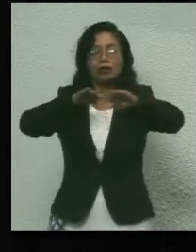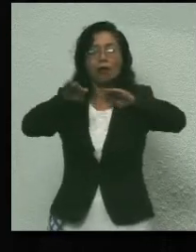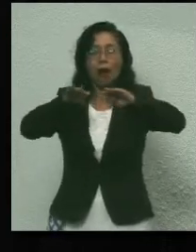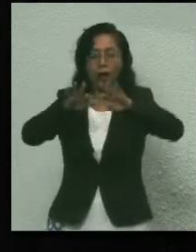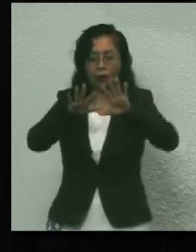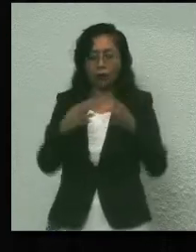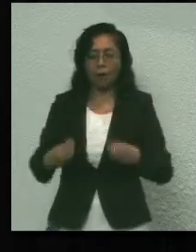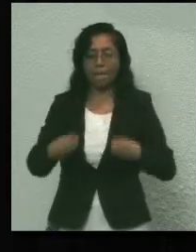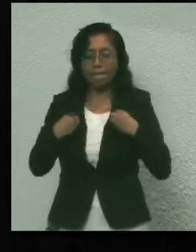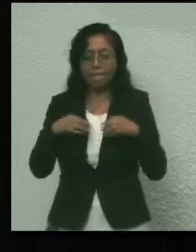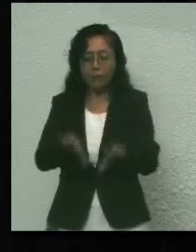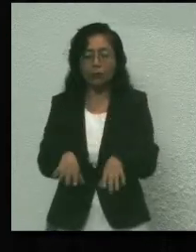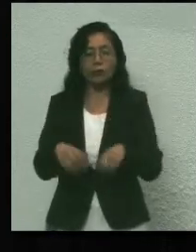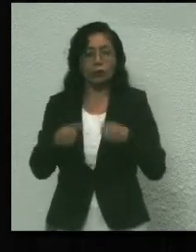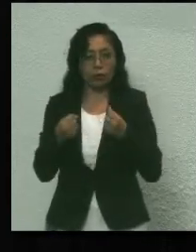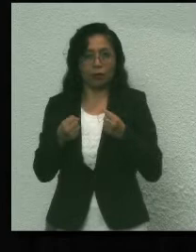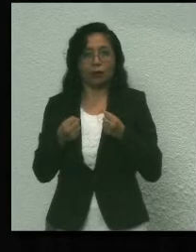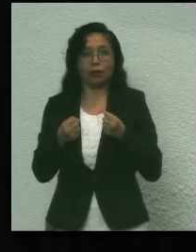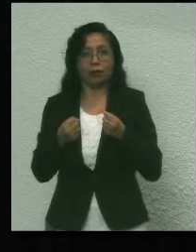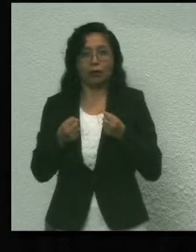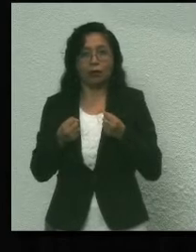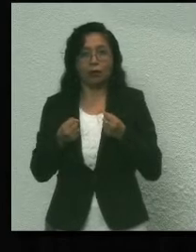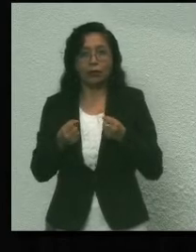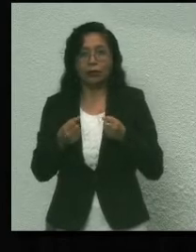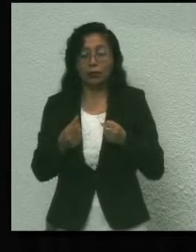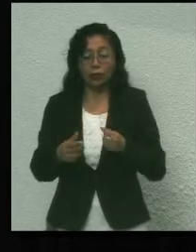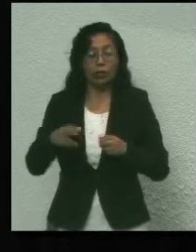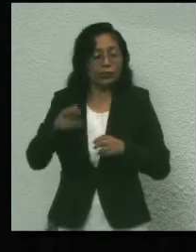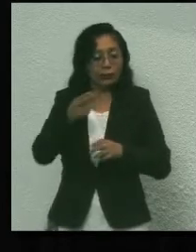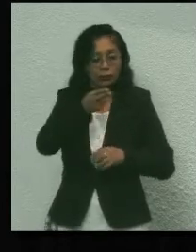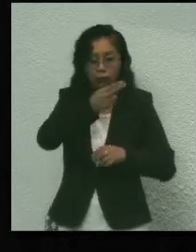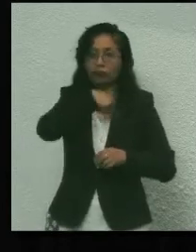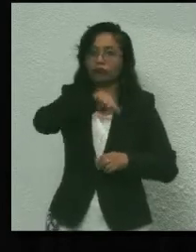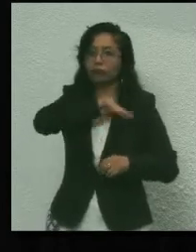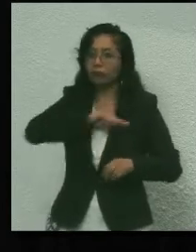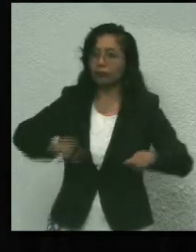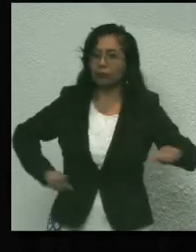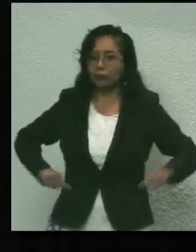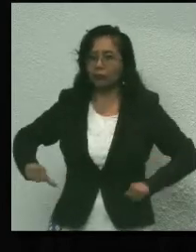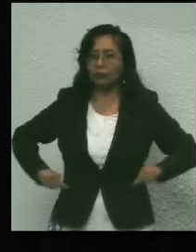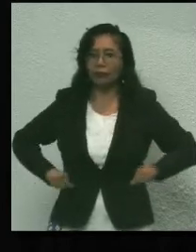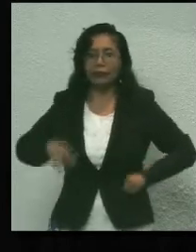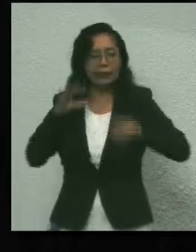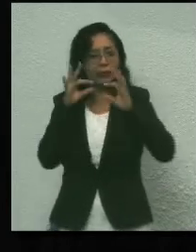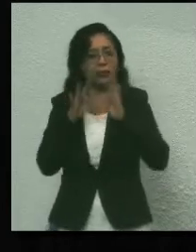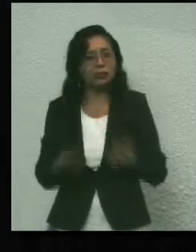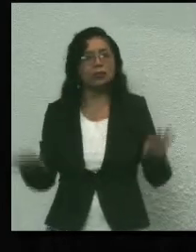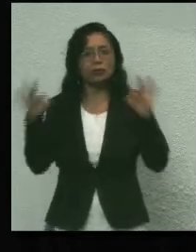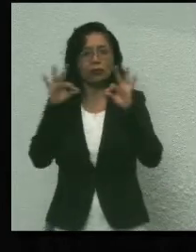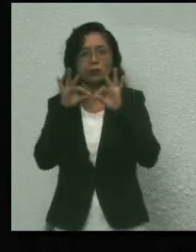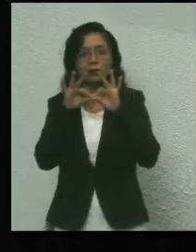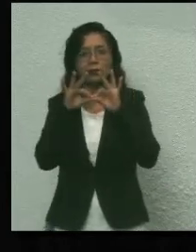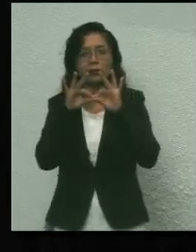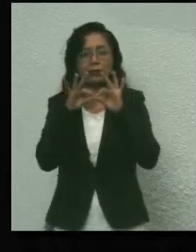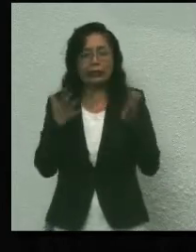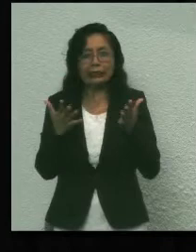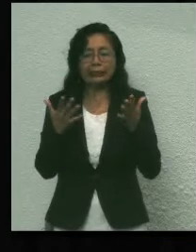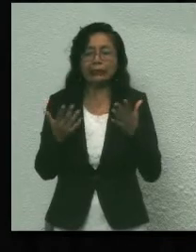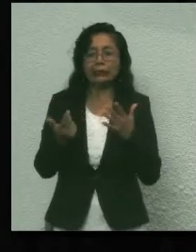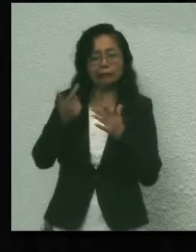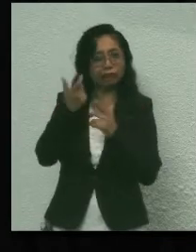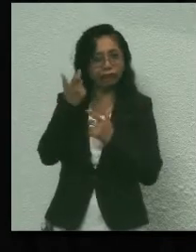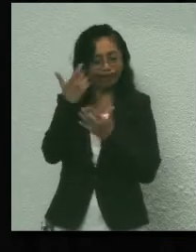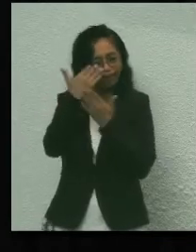de personas. Nuestra principal actividad económica, el turismo, ha sufrido una drástica caída sin